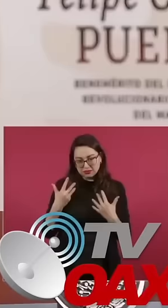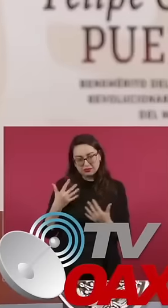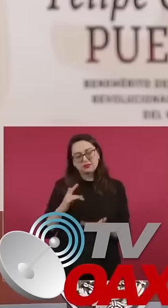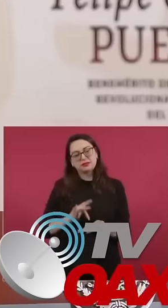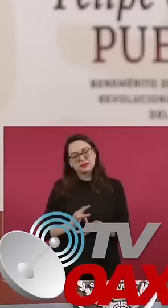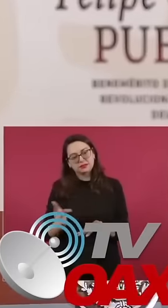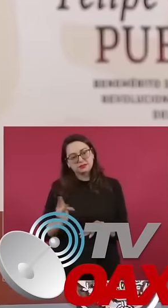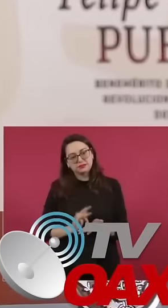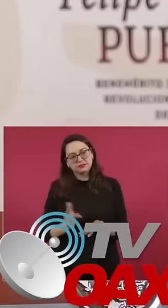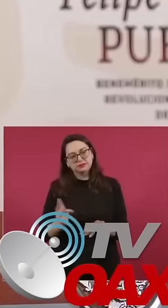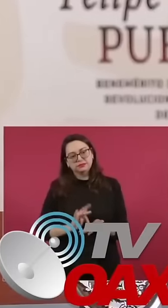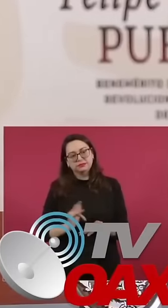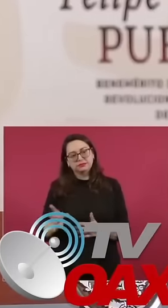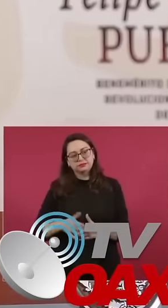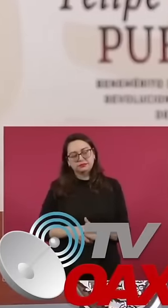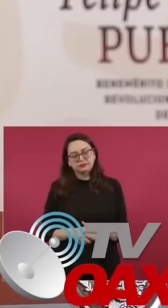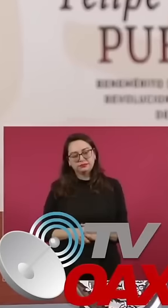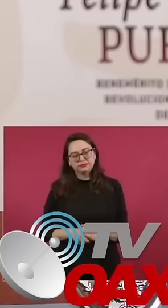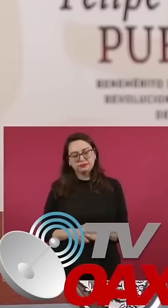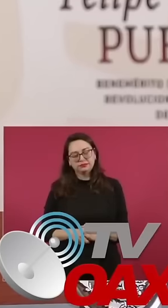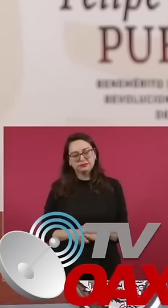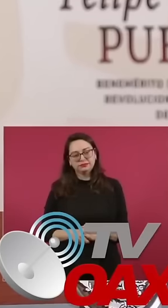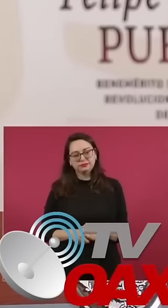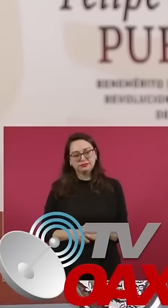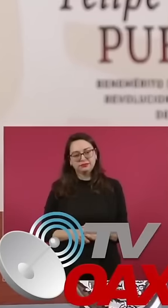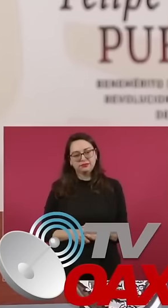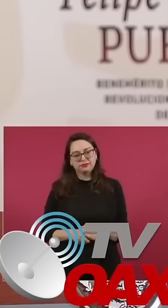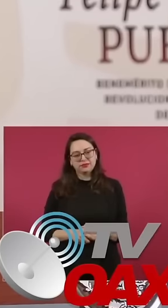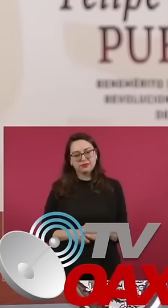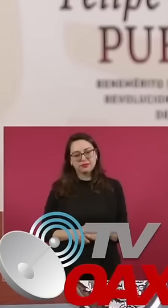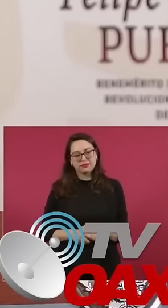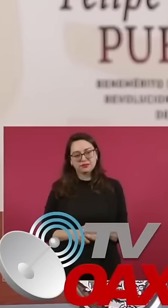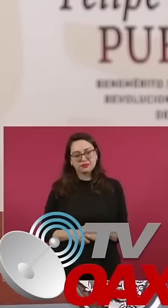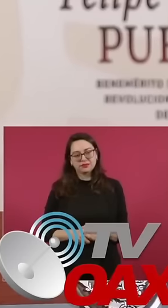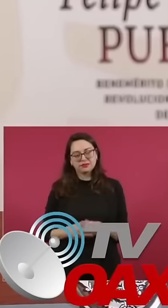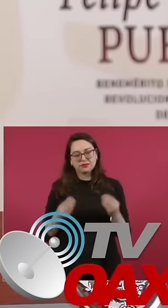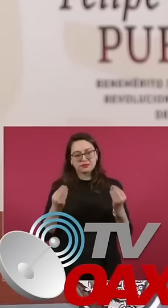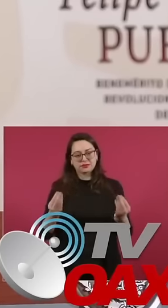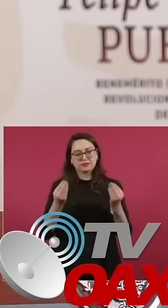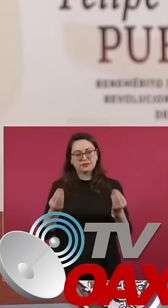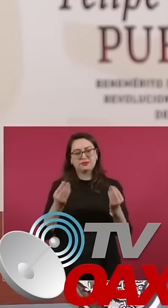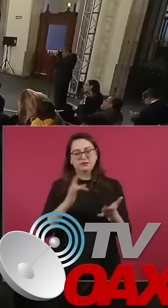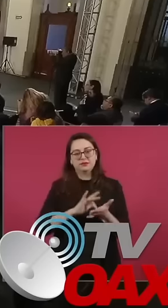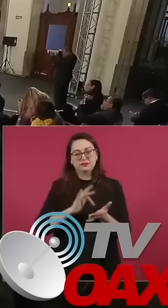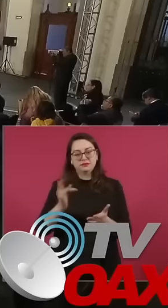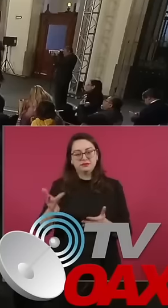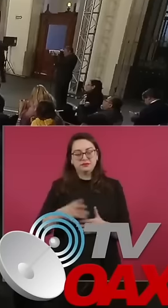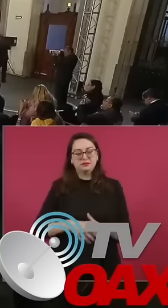Pero muchas gracias.